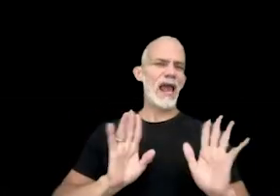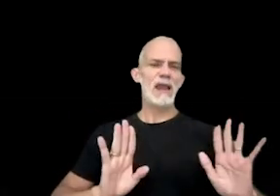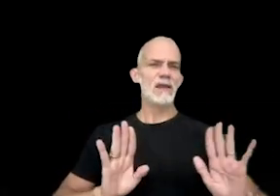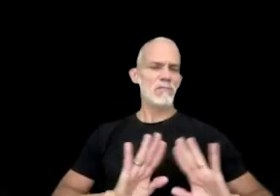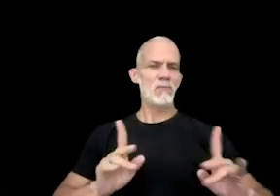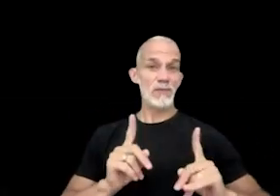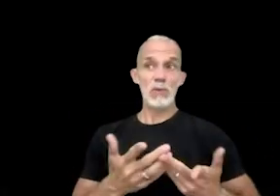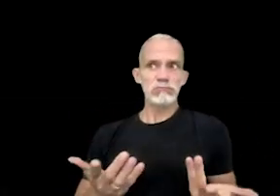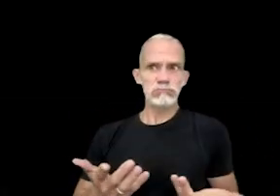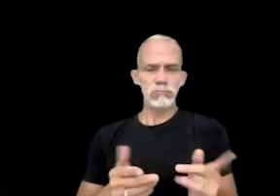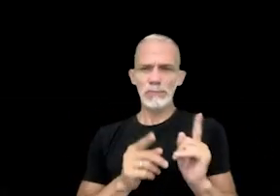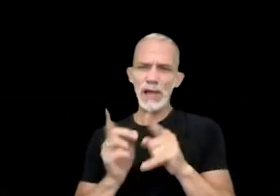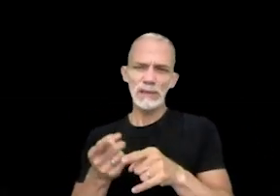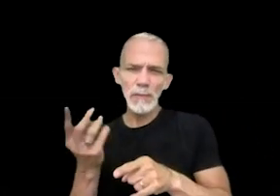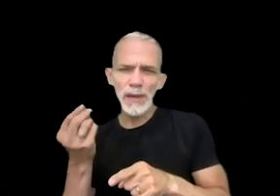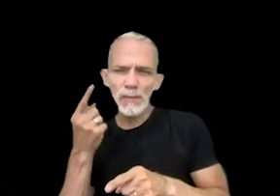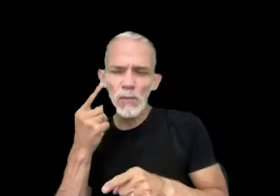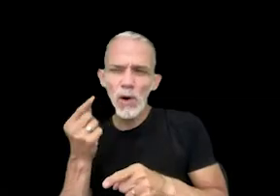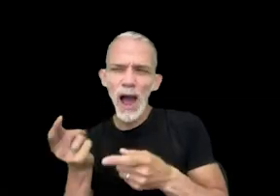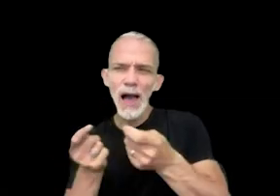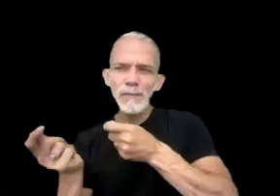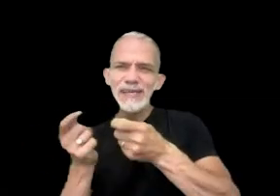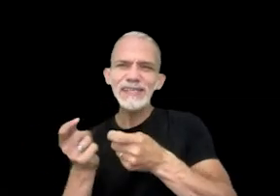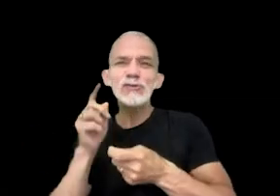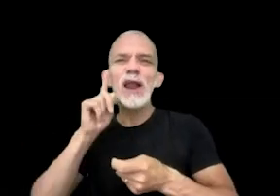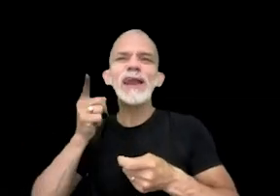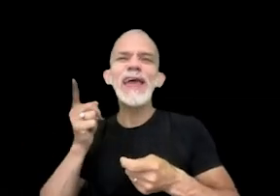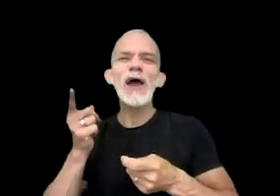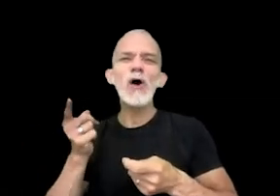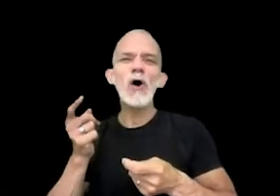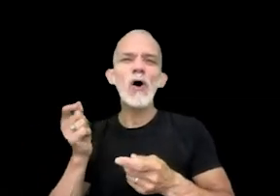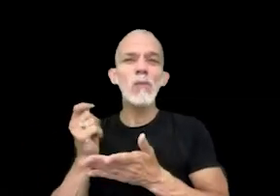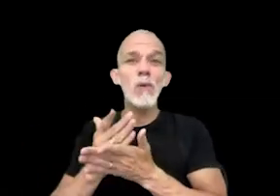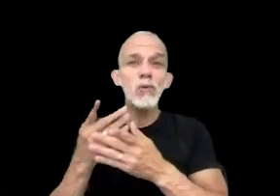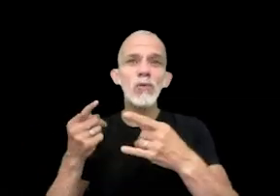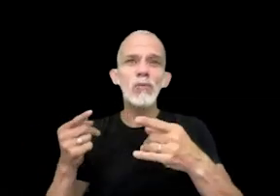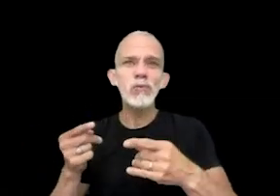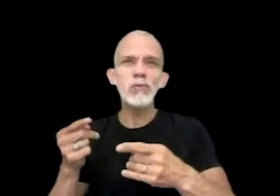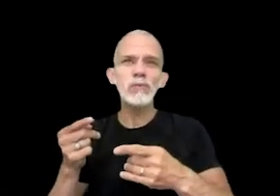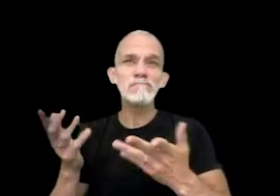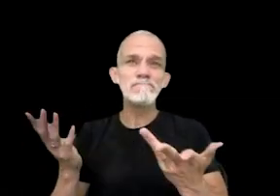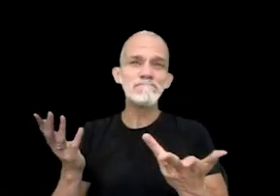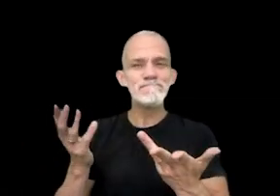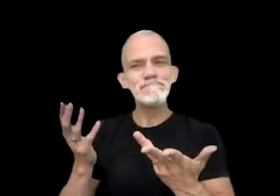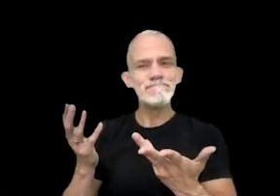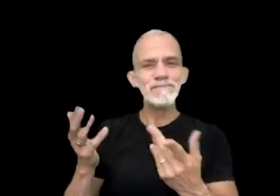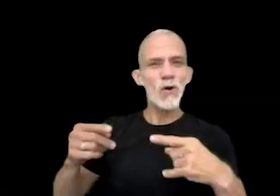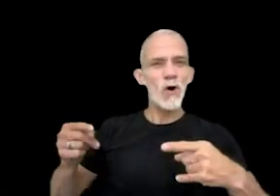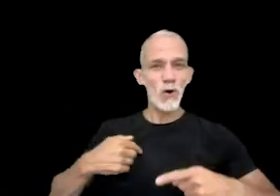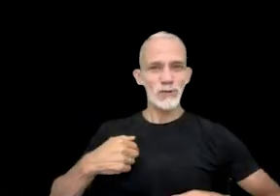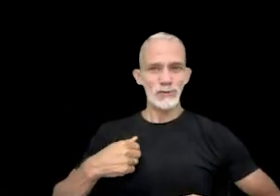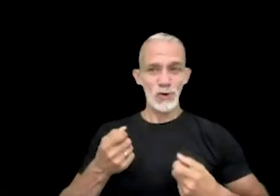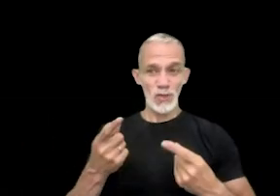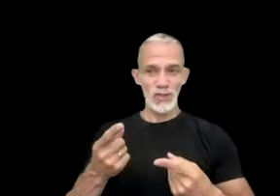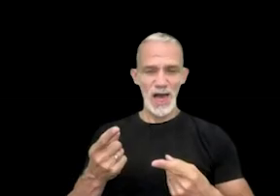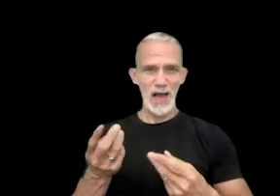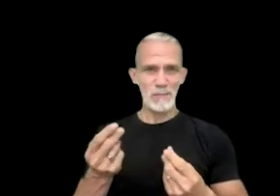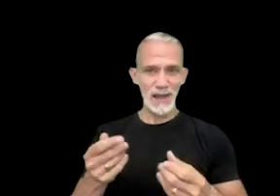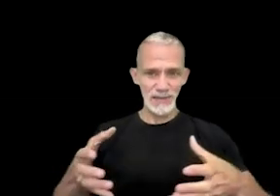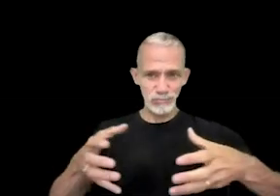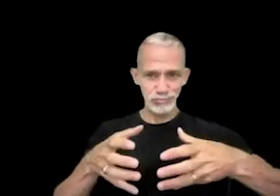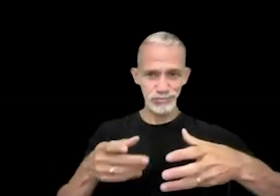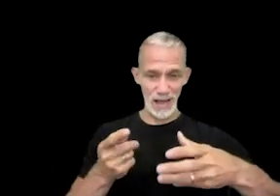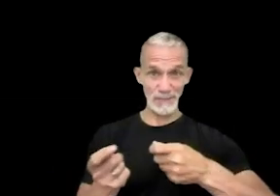Pero también la planificación fiscal es la administración del riesgo y la administración del daño a ese patrimonio que le puedo generar